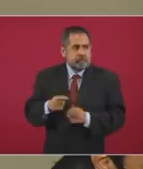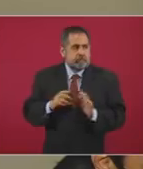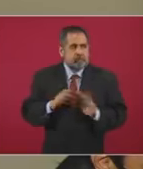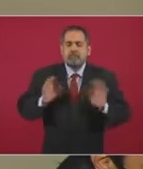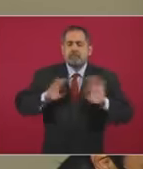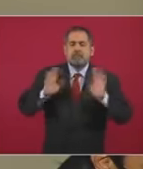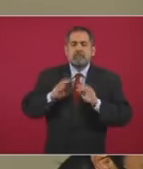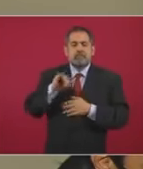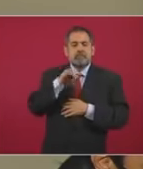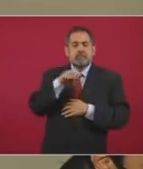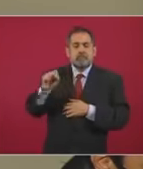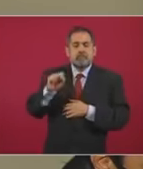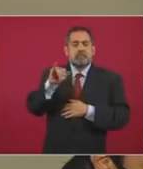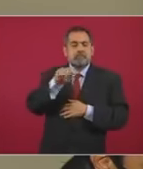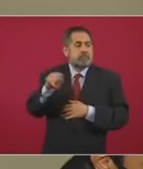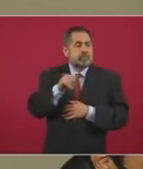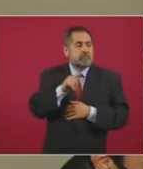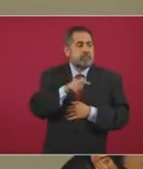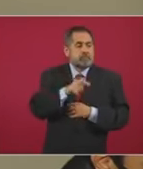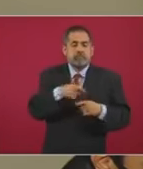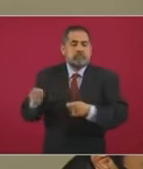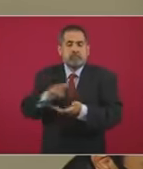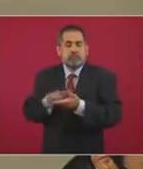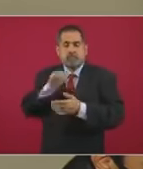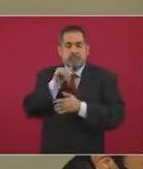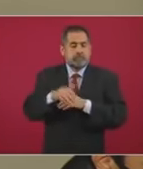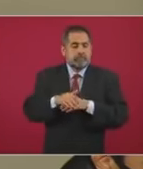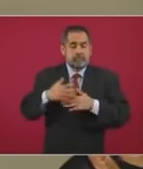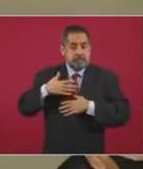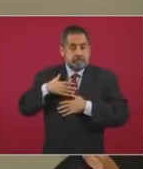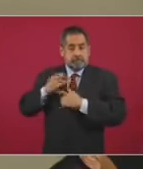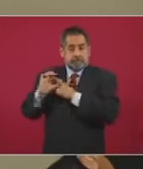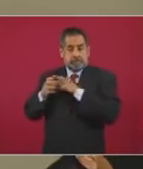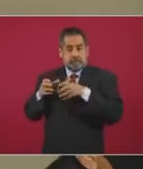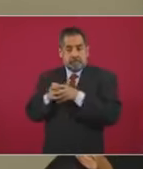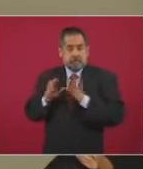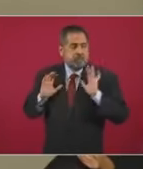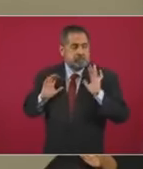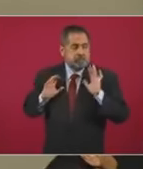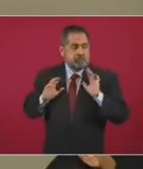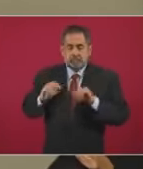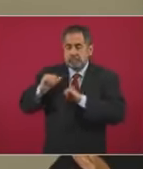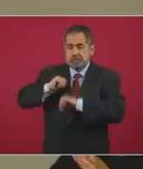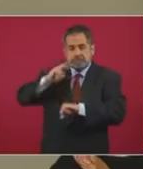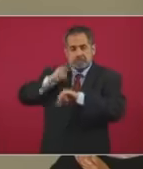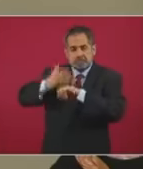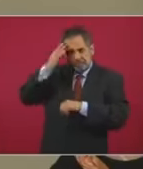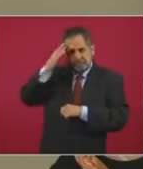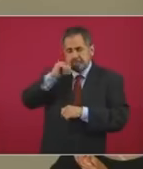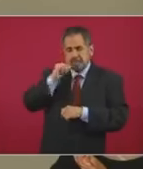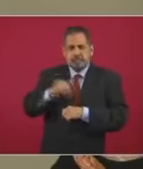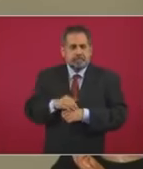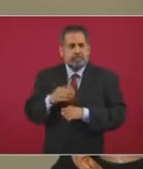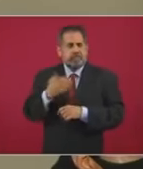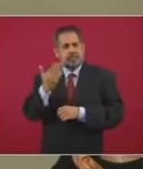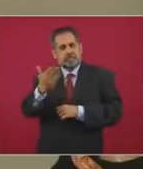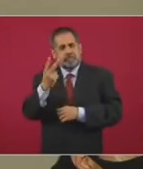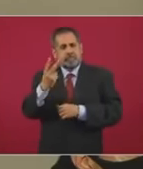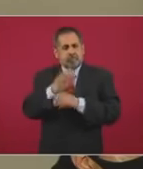IMSS, ISSSTE o el INSABI. La Comisión Ejecutiva aún se encuentra sin titular. Presidente, 2 peticiones ante esta